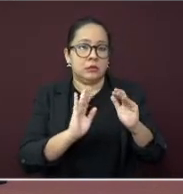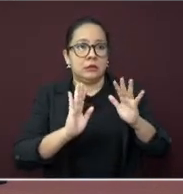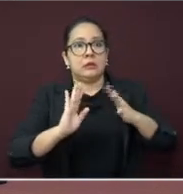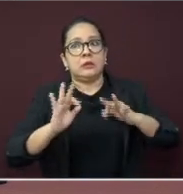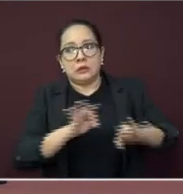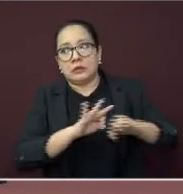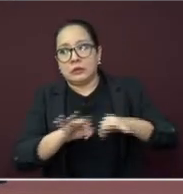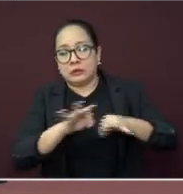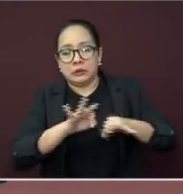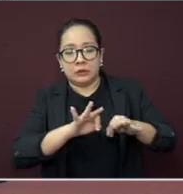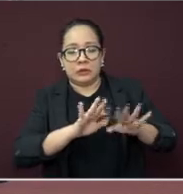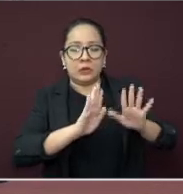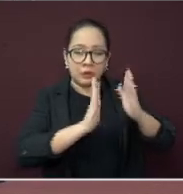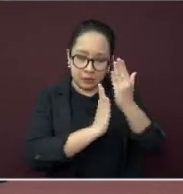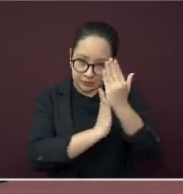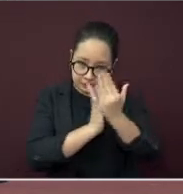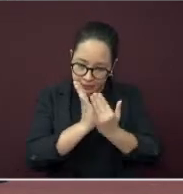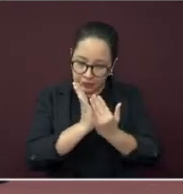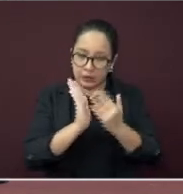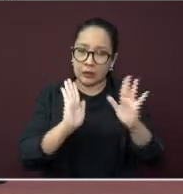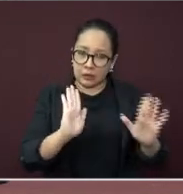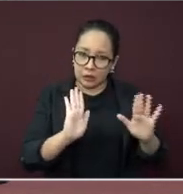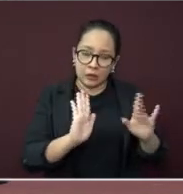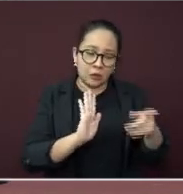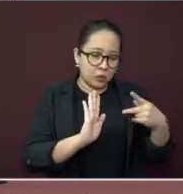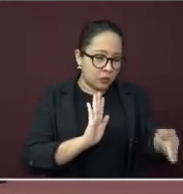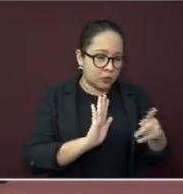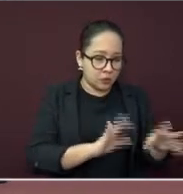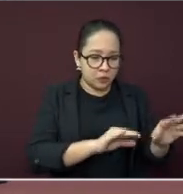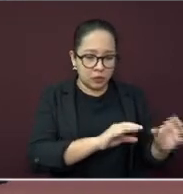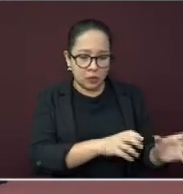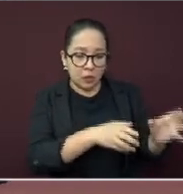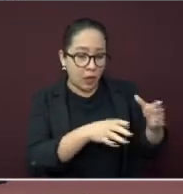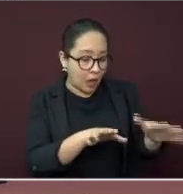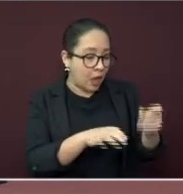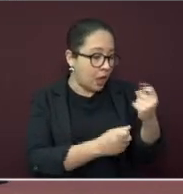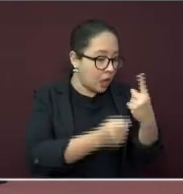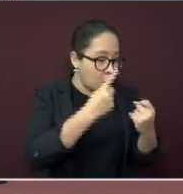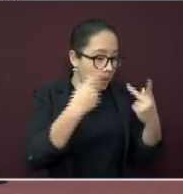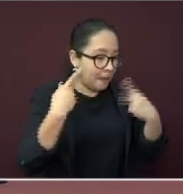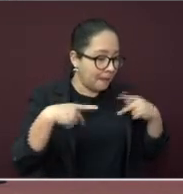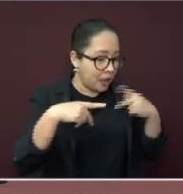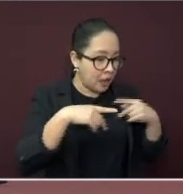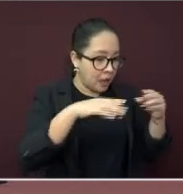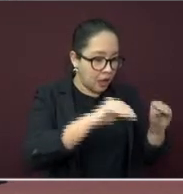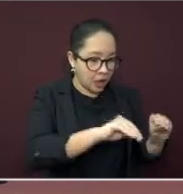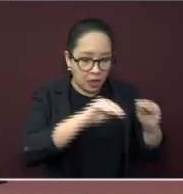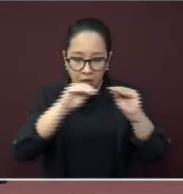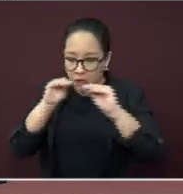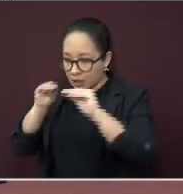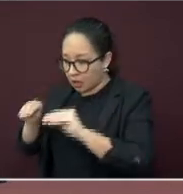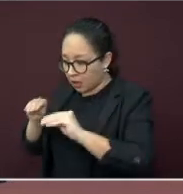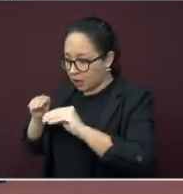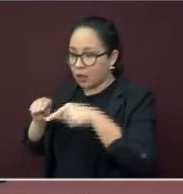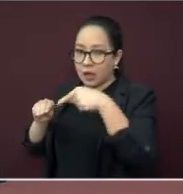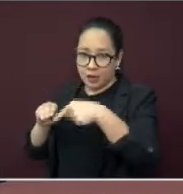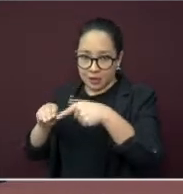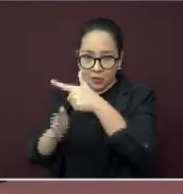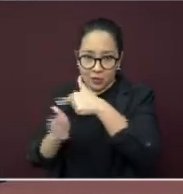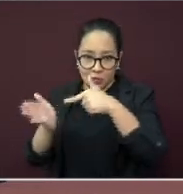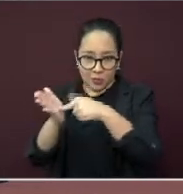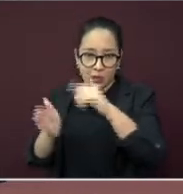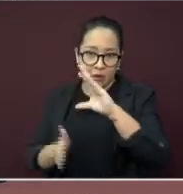al desahogar el espacio trasladando pacientes en vía de recuperación a estos